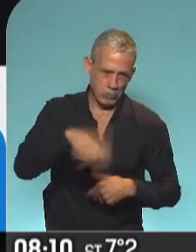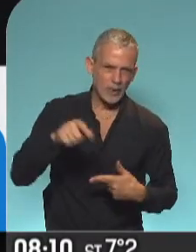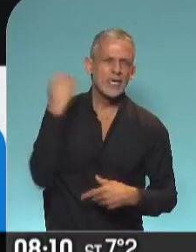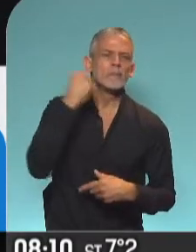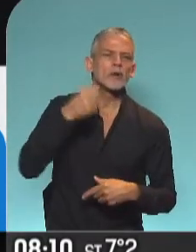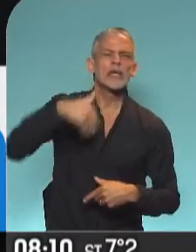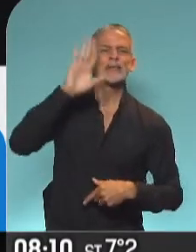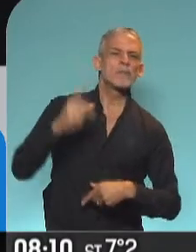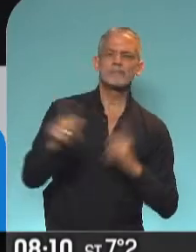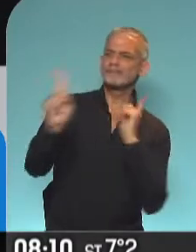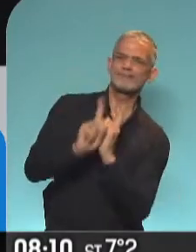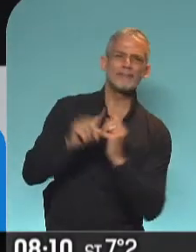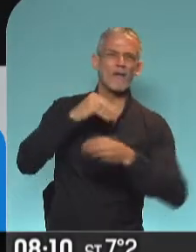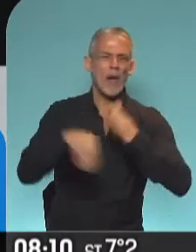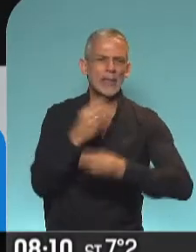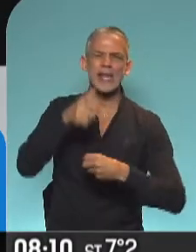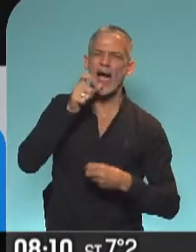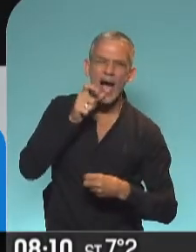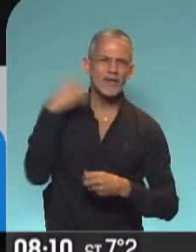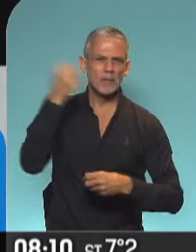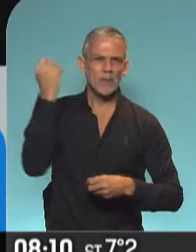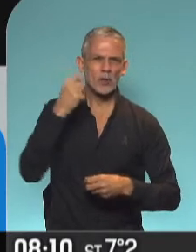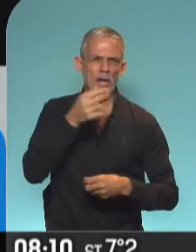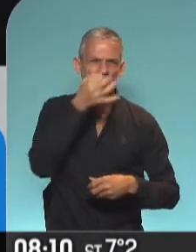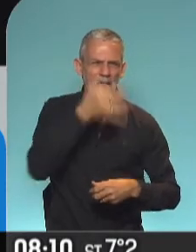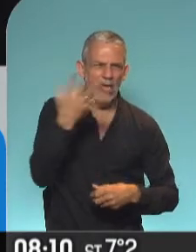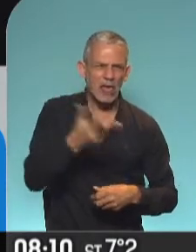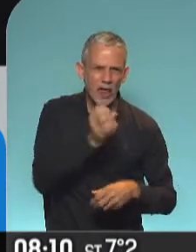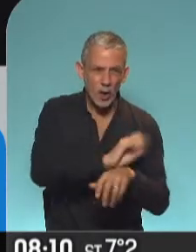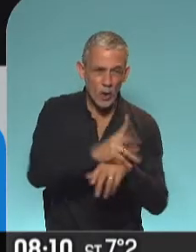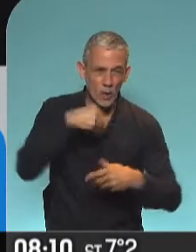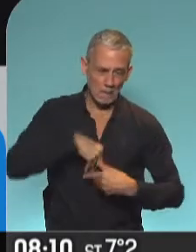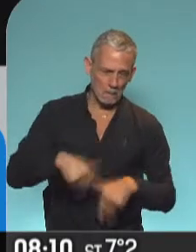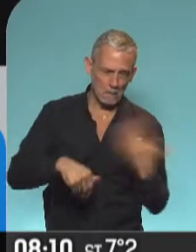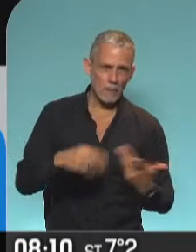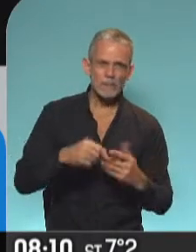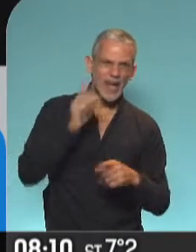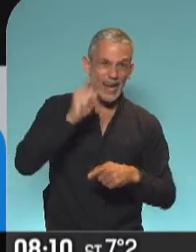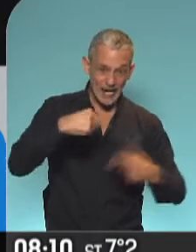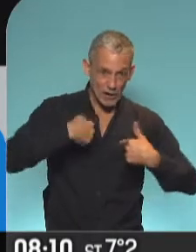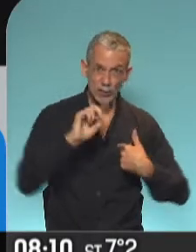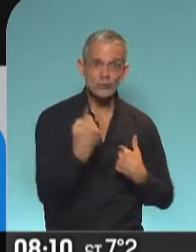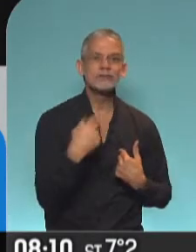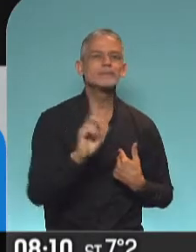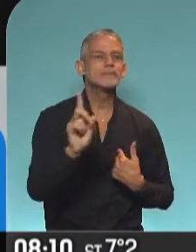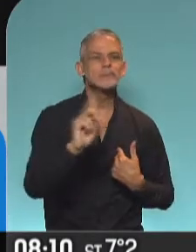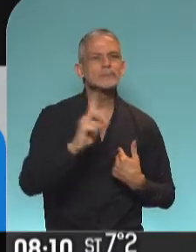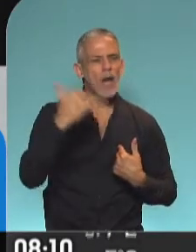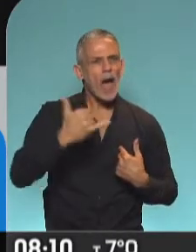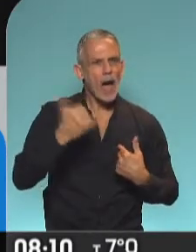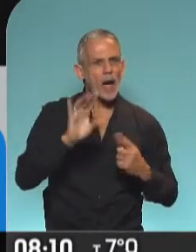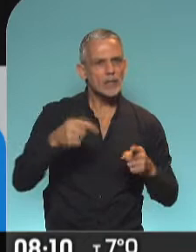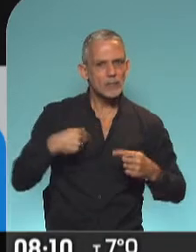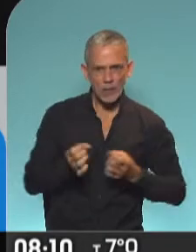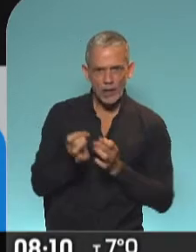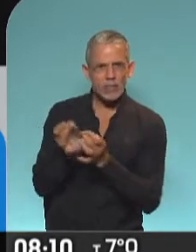familiar o tomar un café, no toma en cuenta que el riesgo que está en juego no es solamente el mío, sino la capacidad de